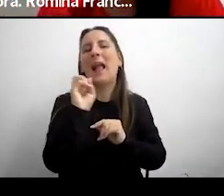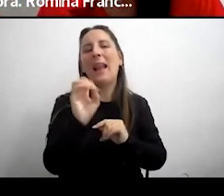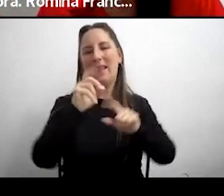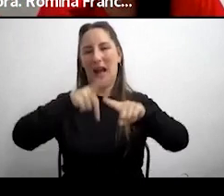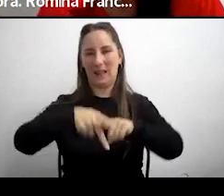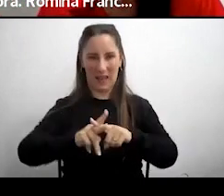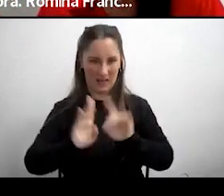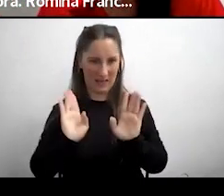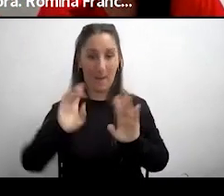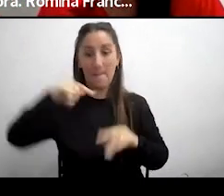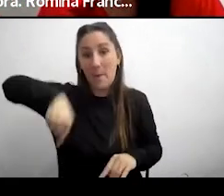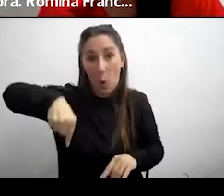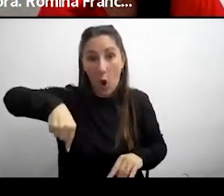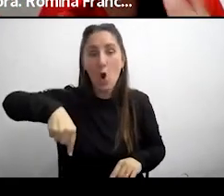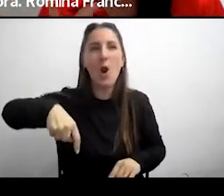está como más